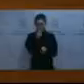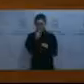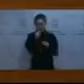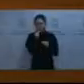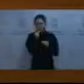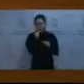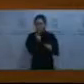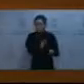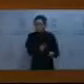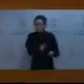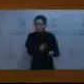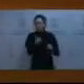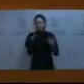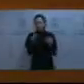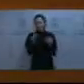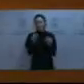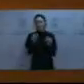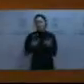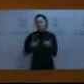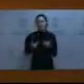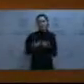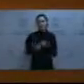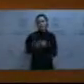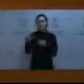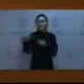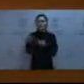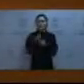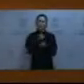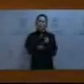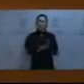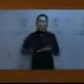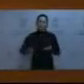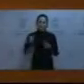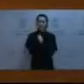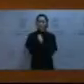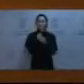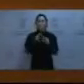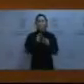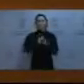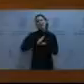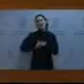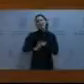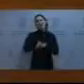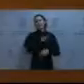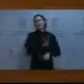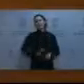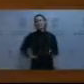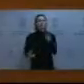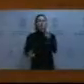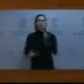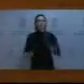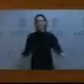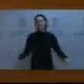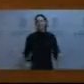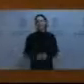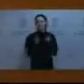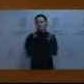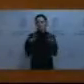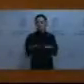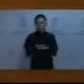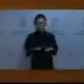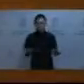garantizar la viabilidad de las plantas y, por tanto, sus empleos, más allá de quién sea su propietario.